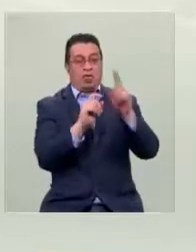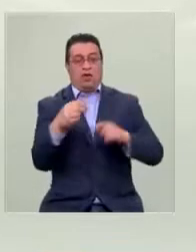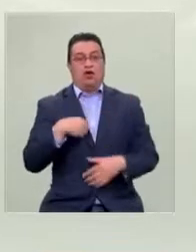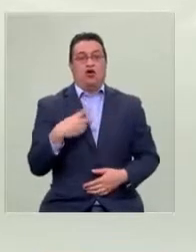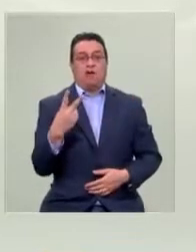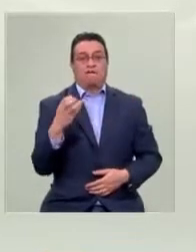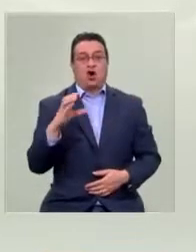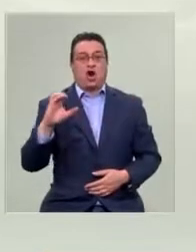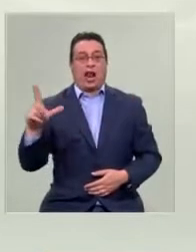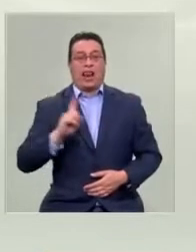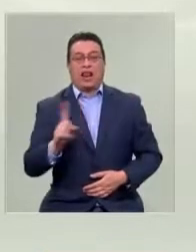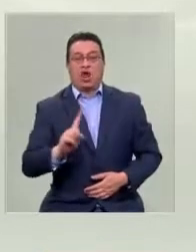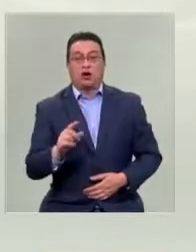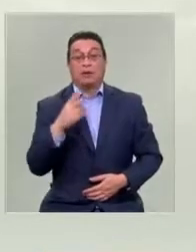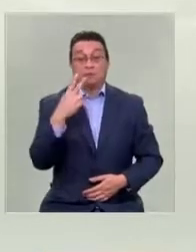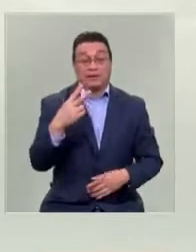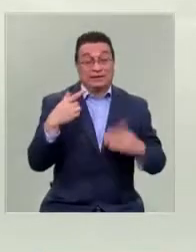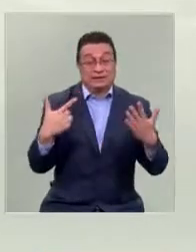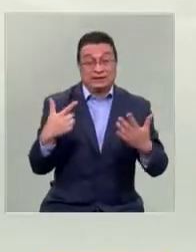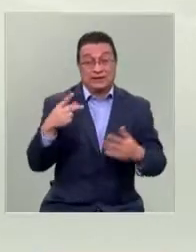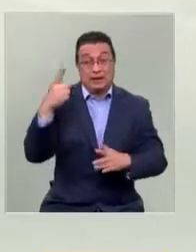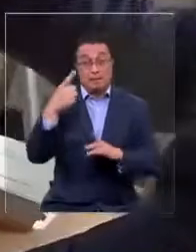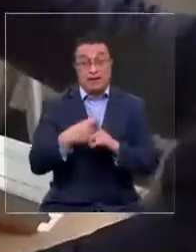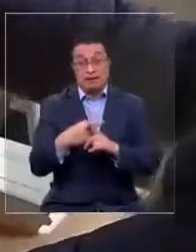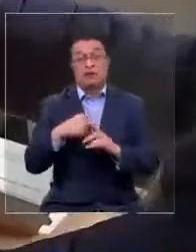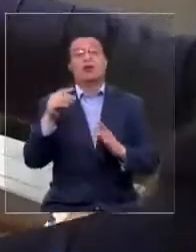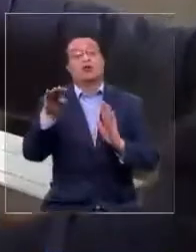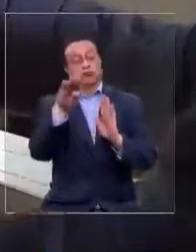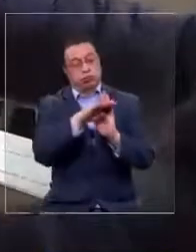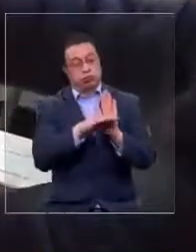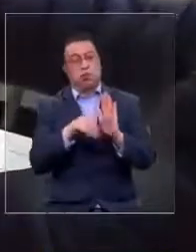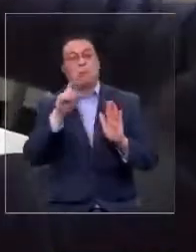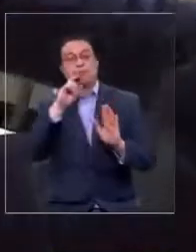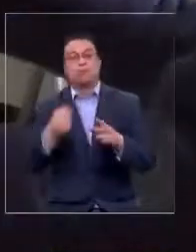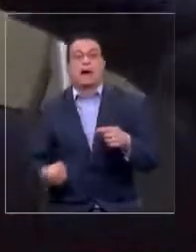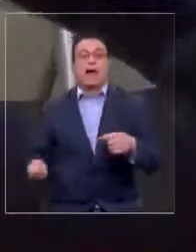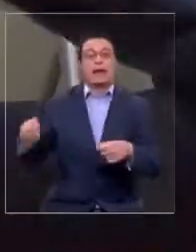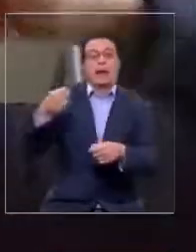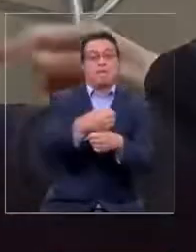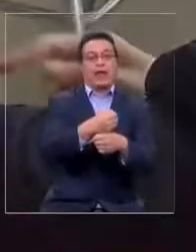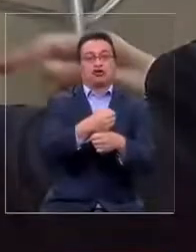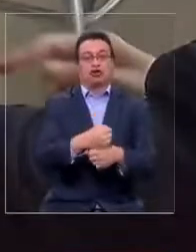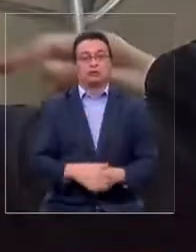vocal y el 27 de ese mes se publica la nómina de reemplazantes.